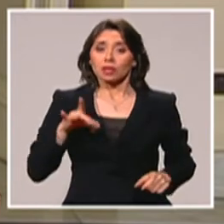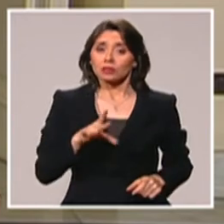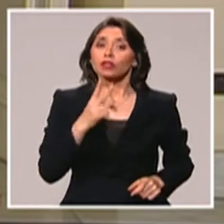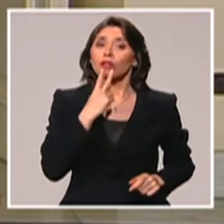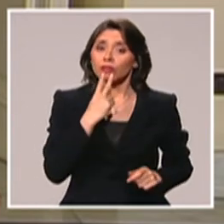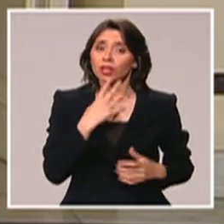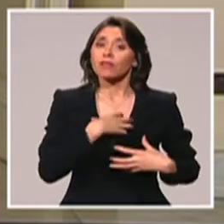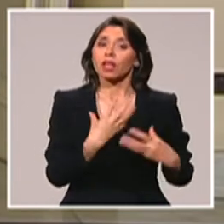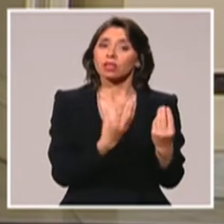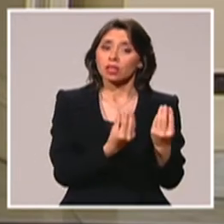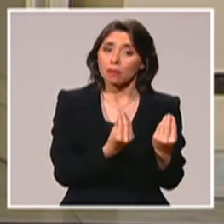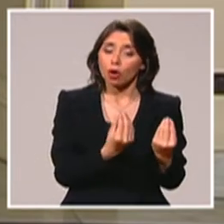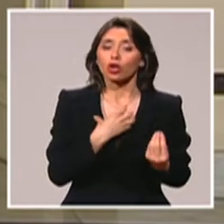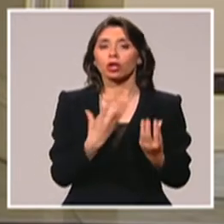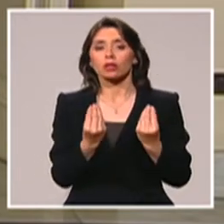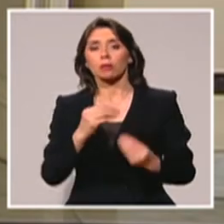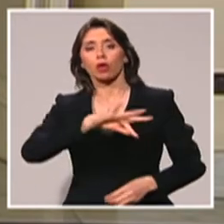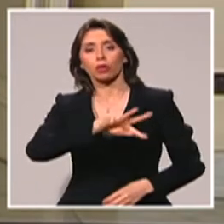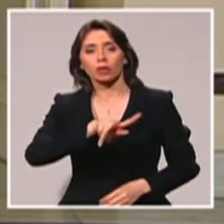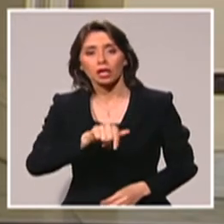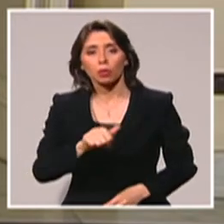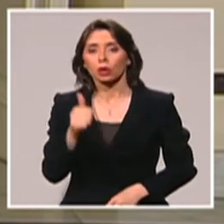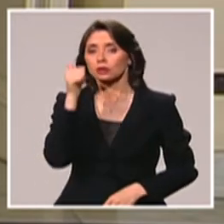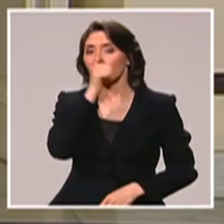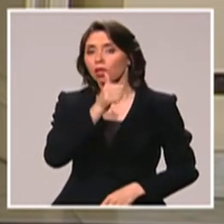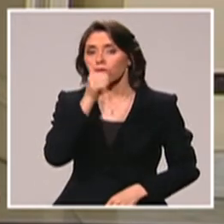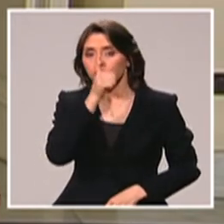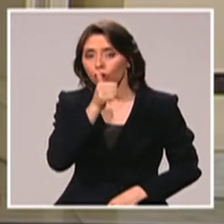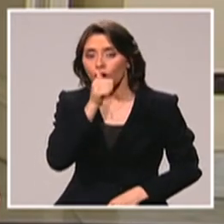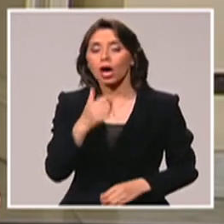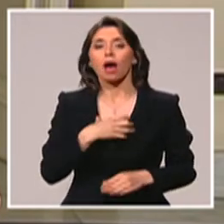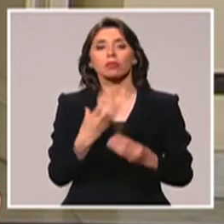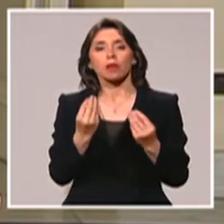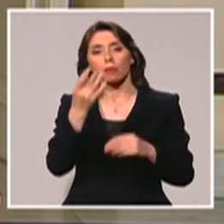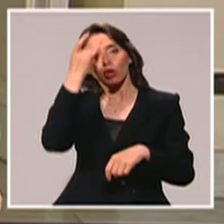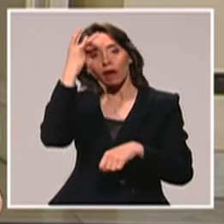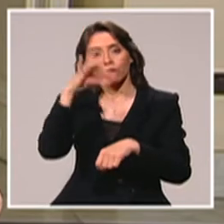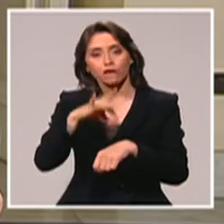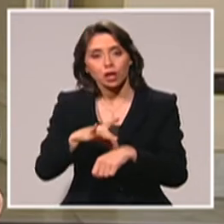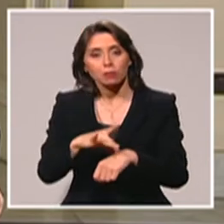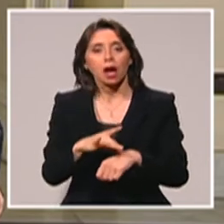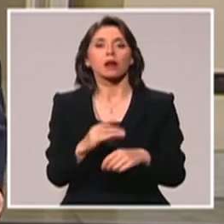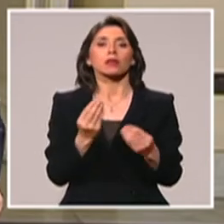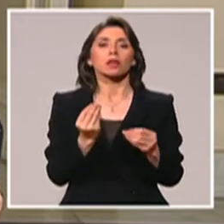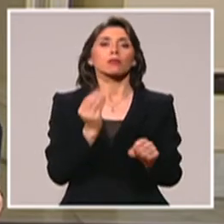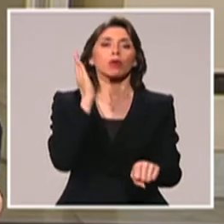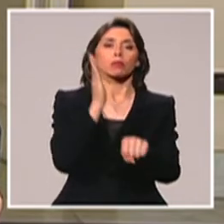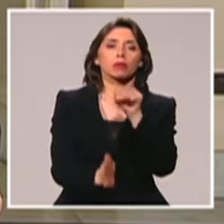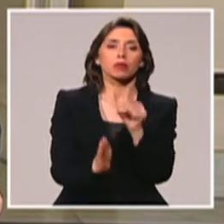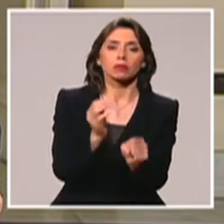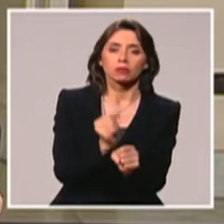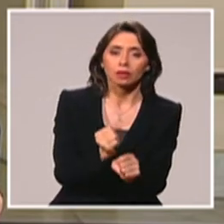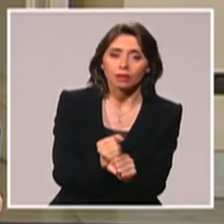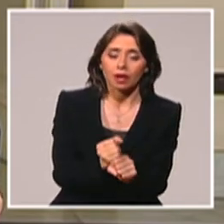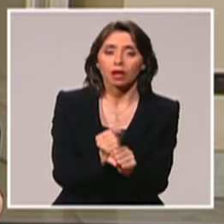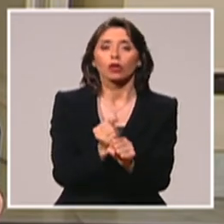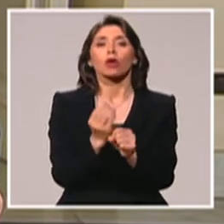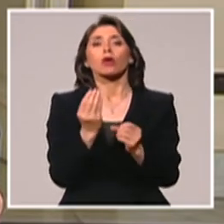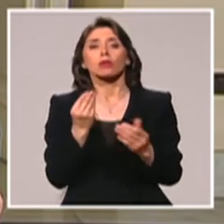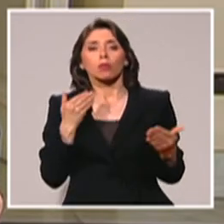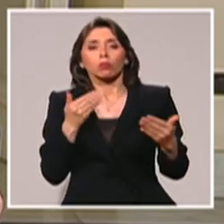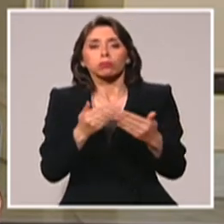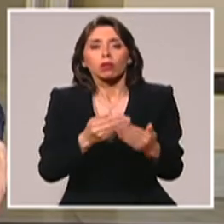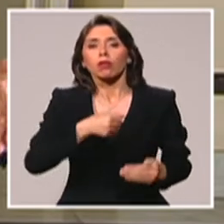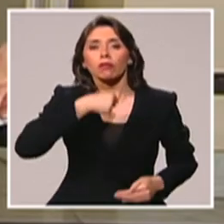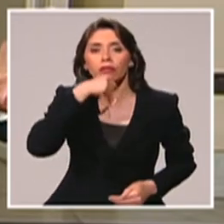con temor y temor a la delincuencia ya las drogas temor a enfermarse temor a perder el trabajo temor a llegar a la vejez